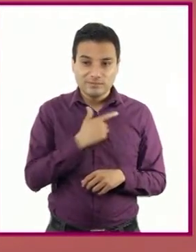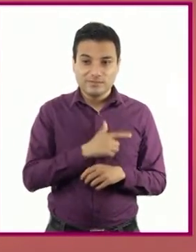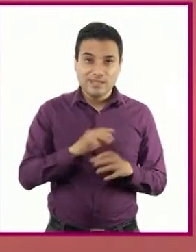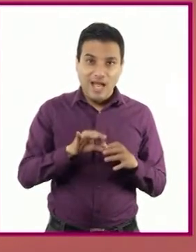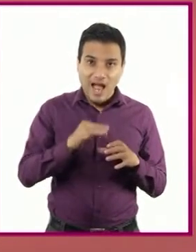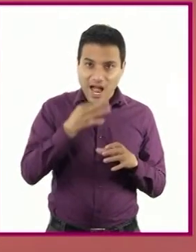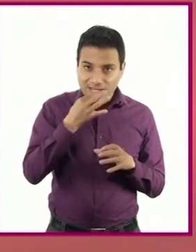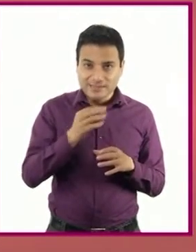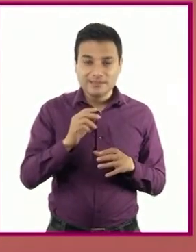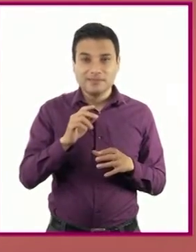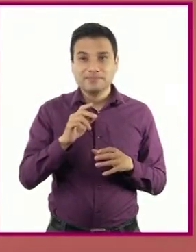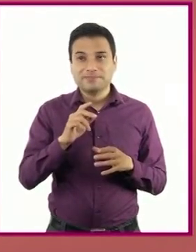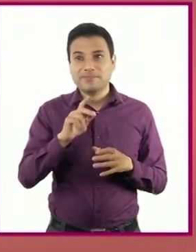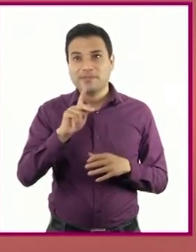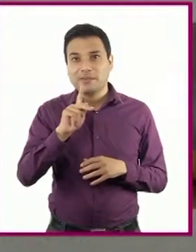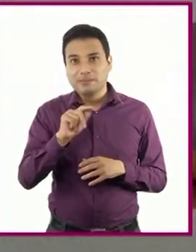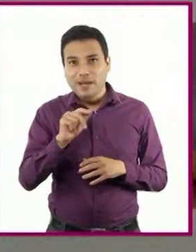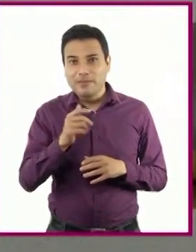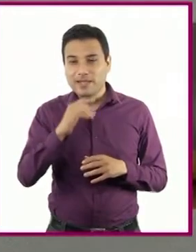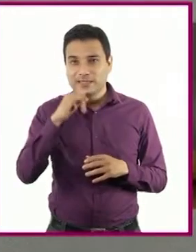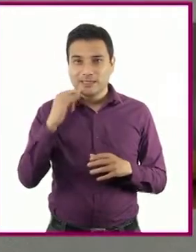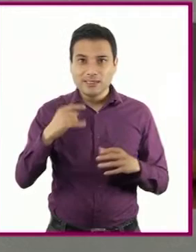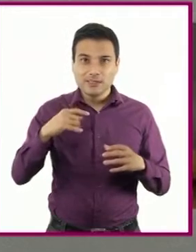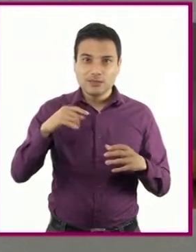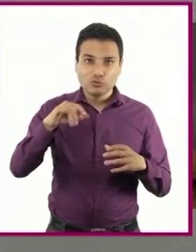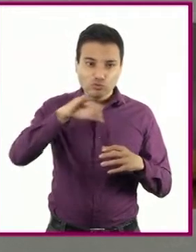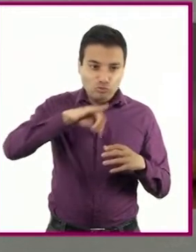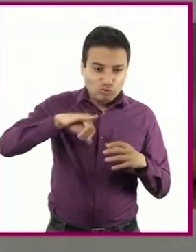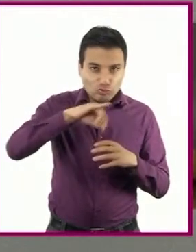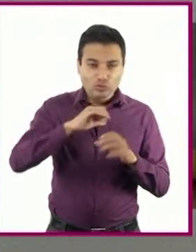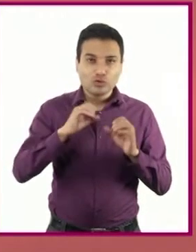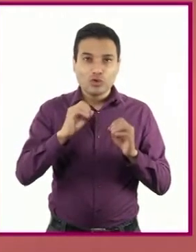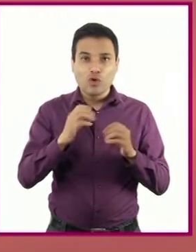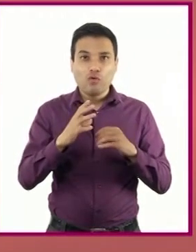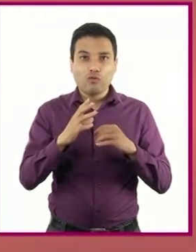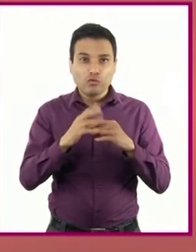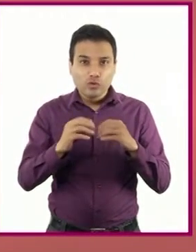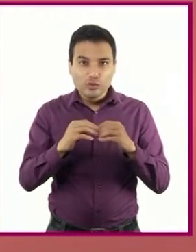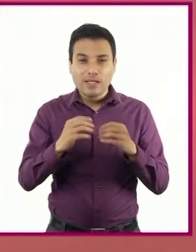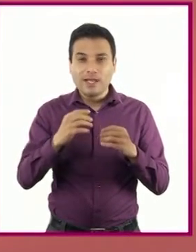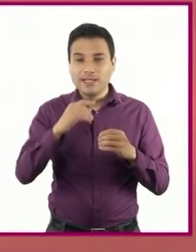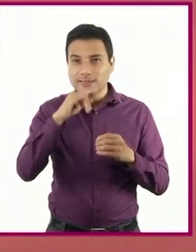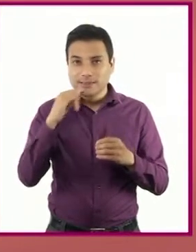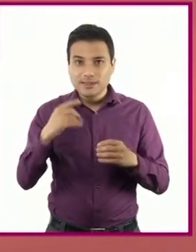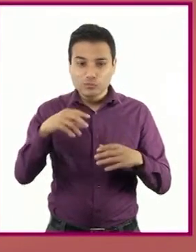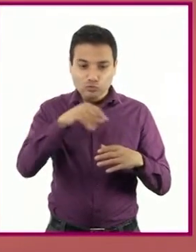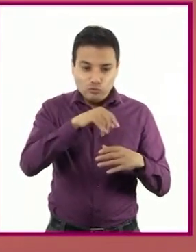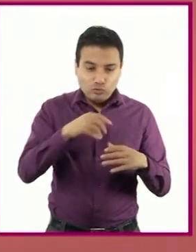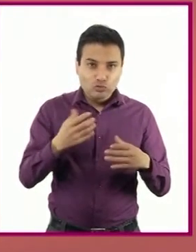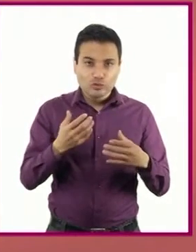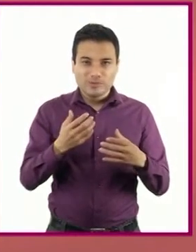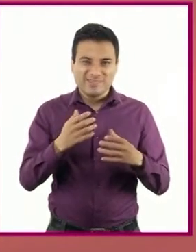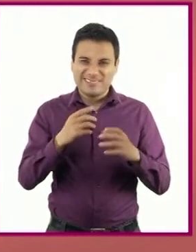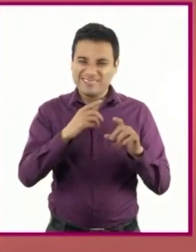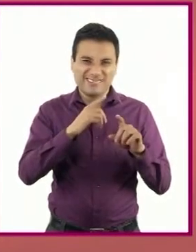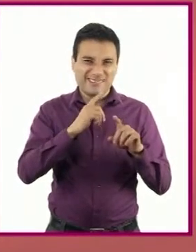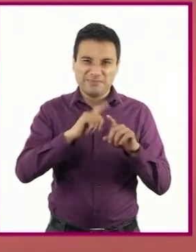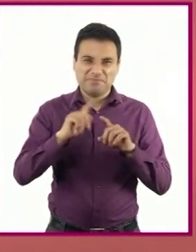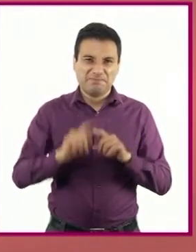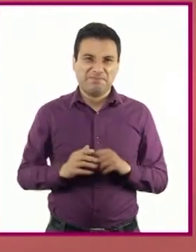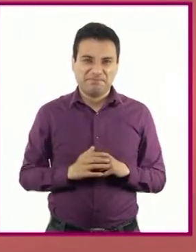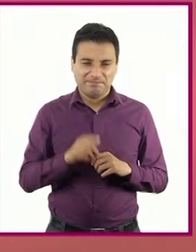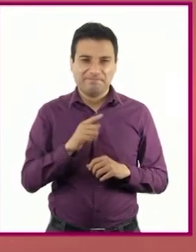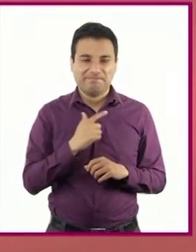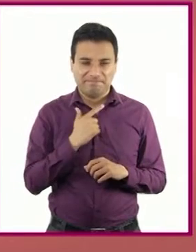picante, tal vez jícamas, zanahorias con chile y limón, los dulces de tamarindo enchilado y otros alimentos que se venden en la cooperativa